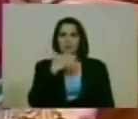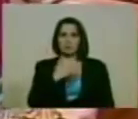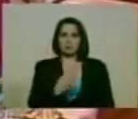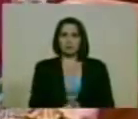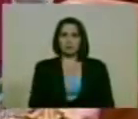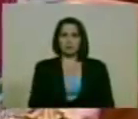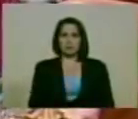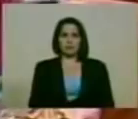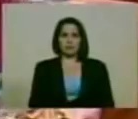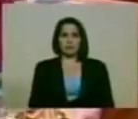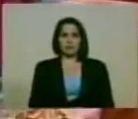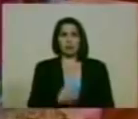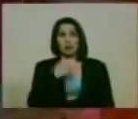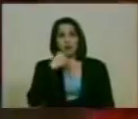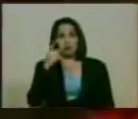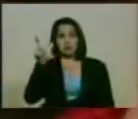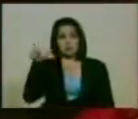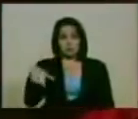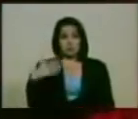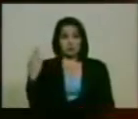Es lo que decía Fedra.